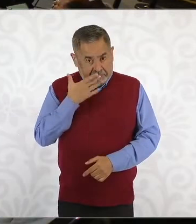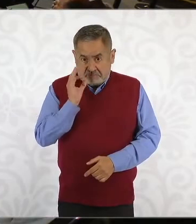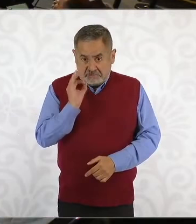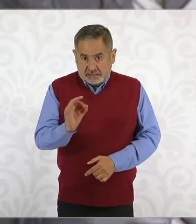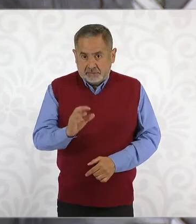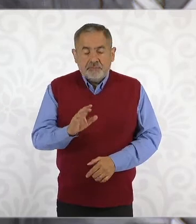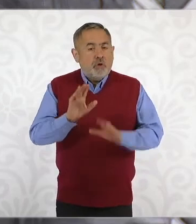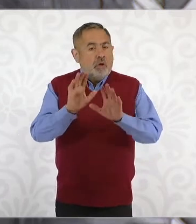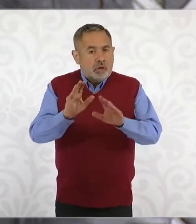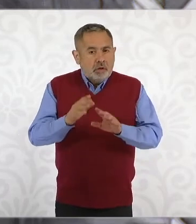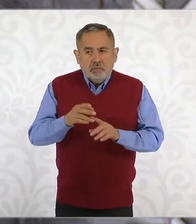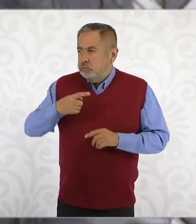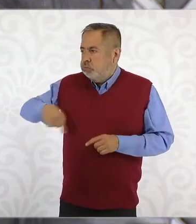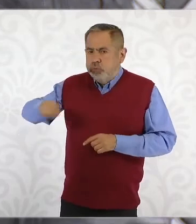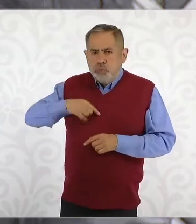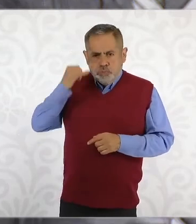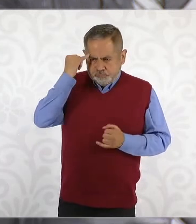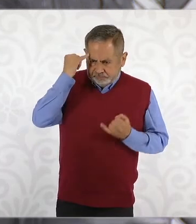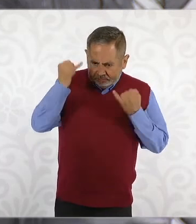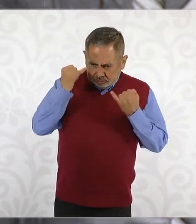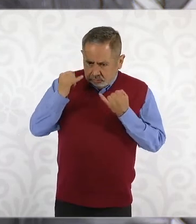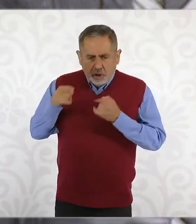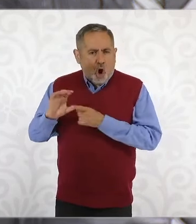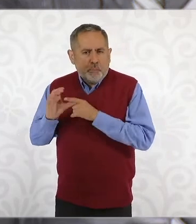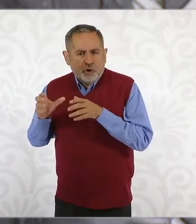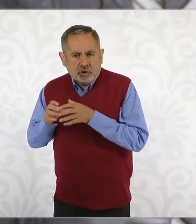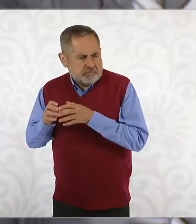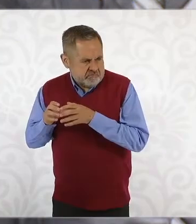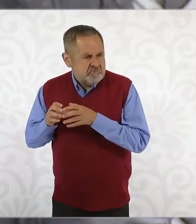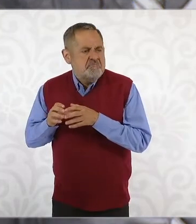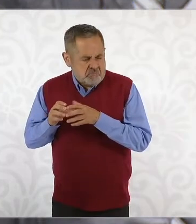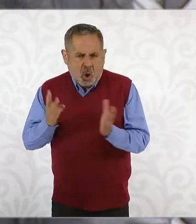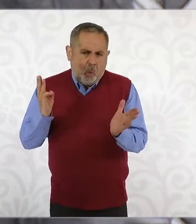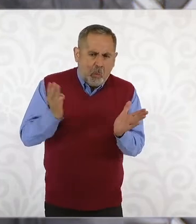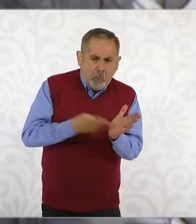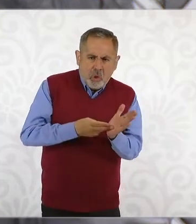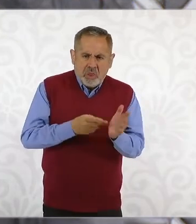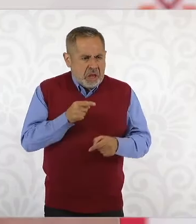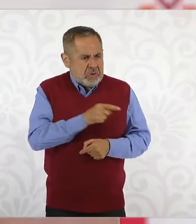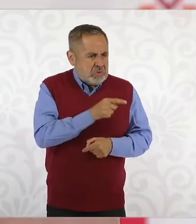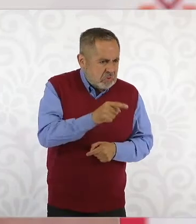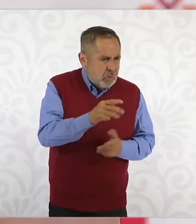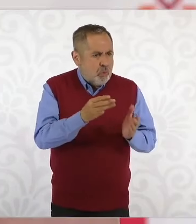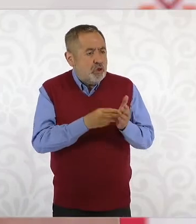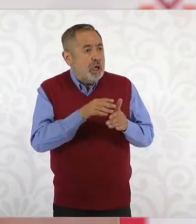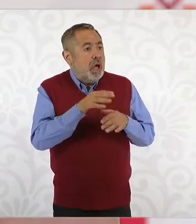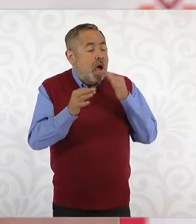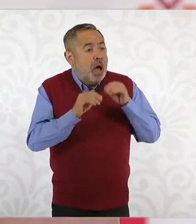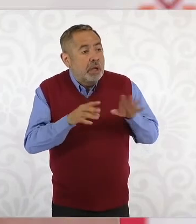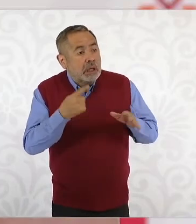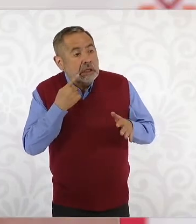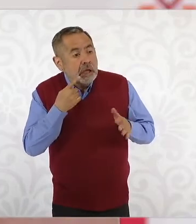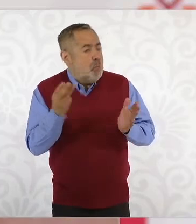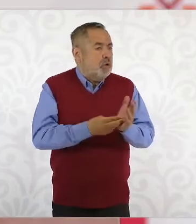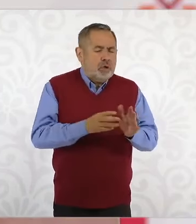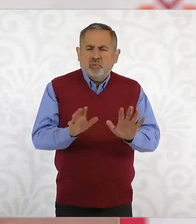había una pretensión por parte de la Comisión de multar en el caso de los contenidos. Lo que los medios